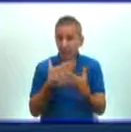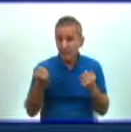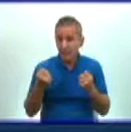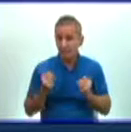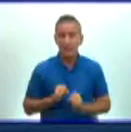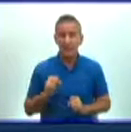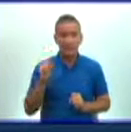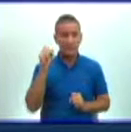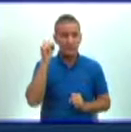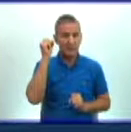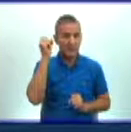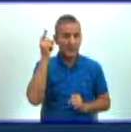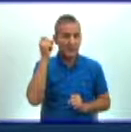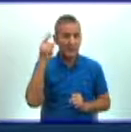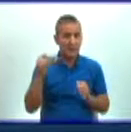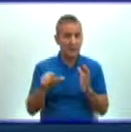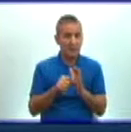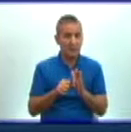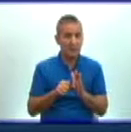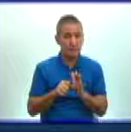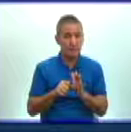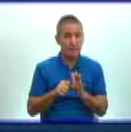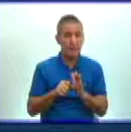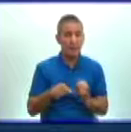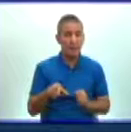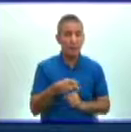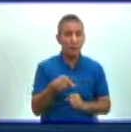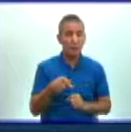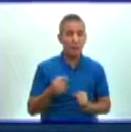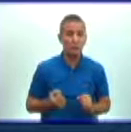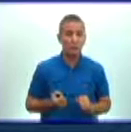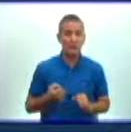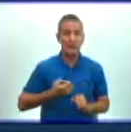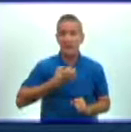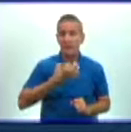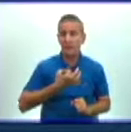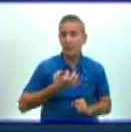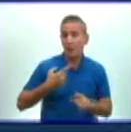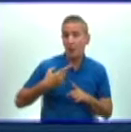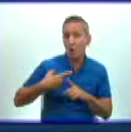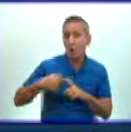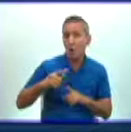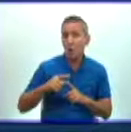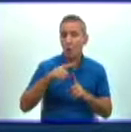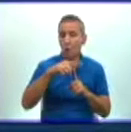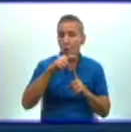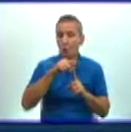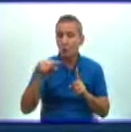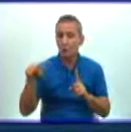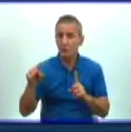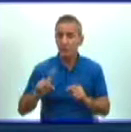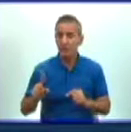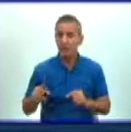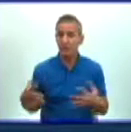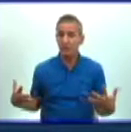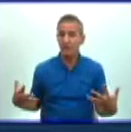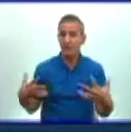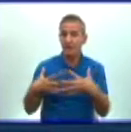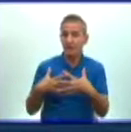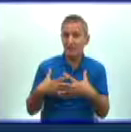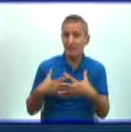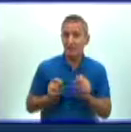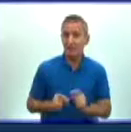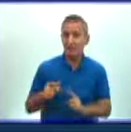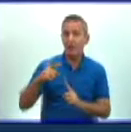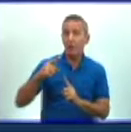porque usted ha abordado otra temática que no tiene que ver con la temática que usted planteó como